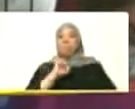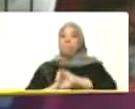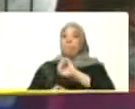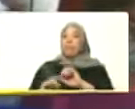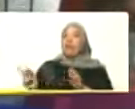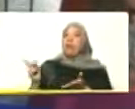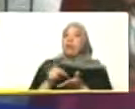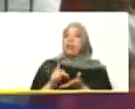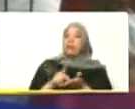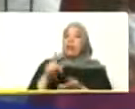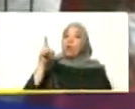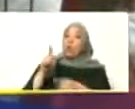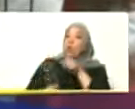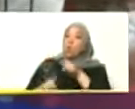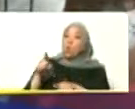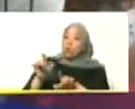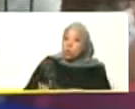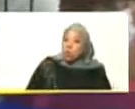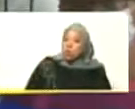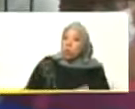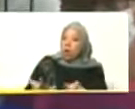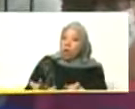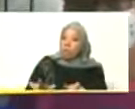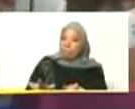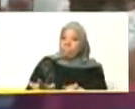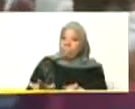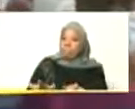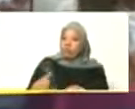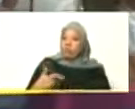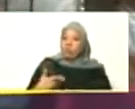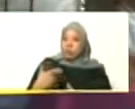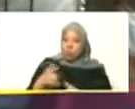la logística en el terreno. Y como usted lo dice, en este